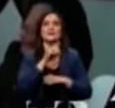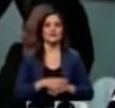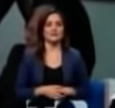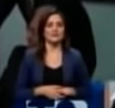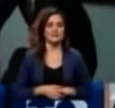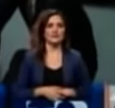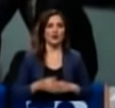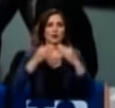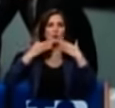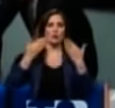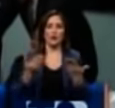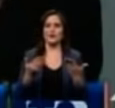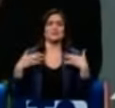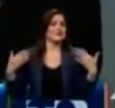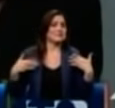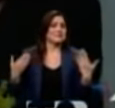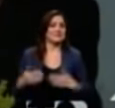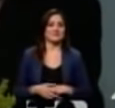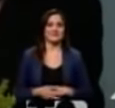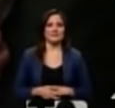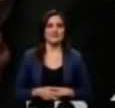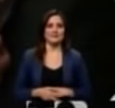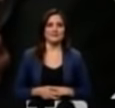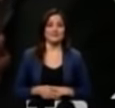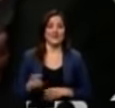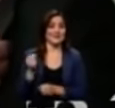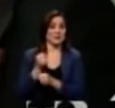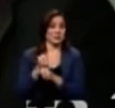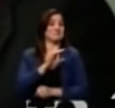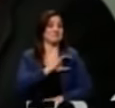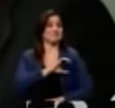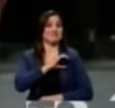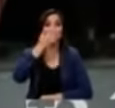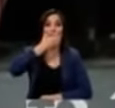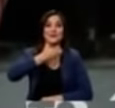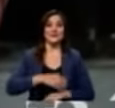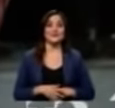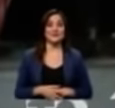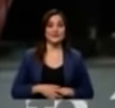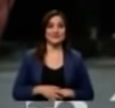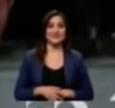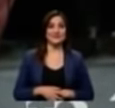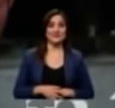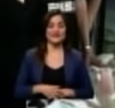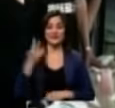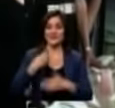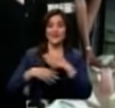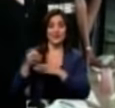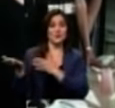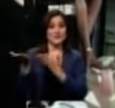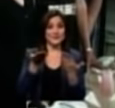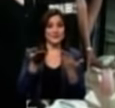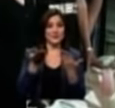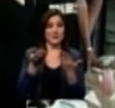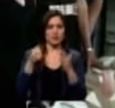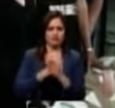muy bueno, muy generoso, muy alegre. En sus buenos tiempos, trabajó en el municipio de Ambato y aquí les demostró a sus hijos que para